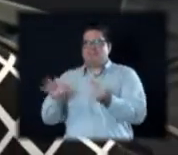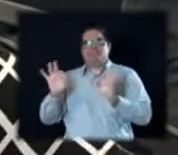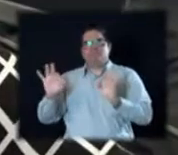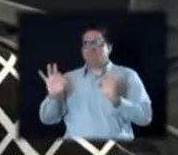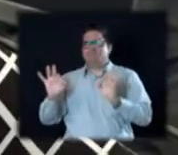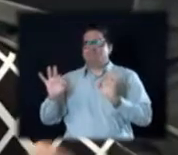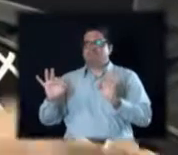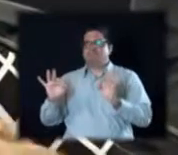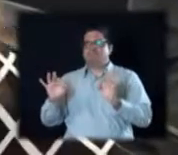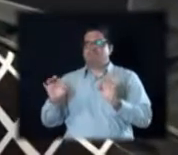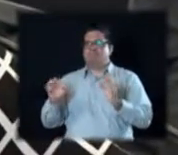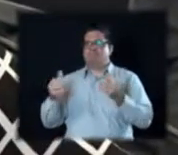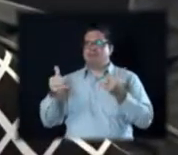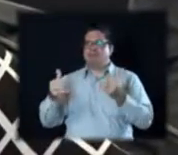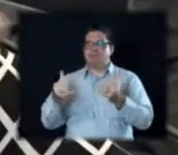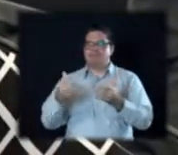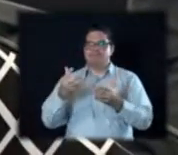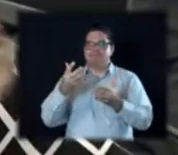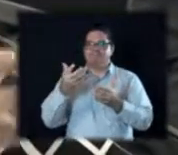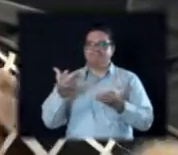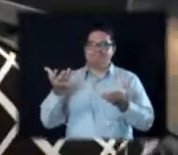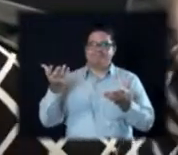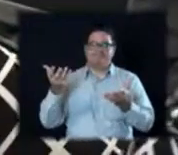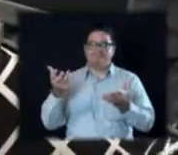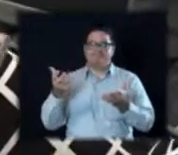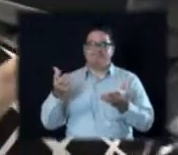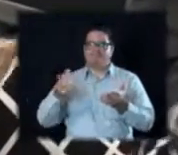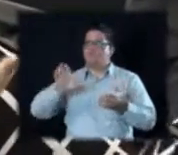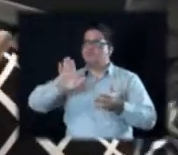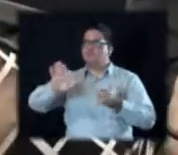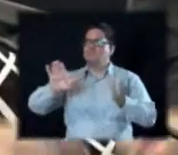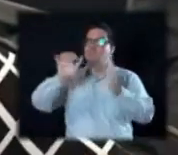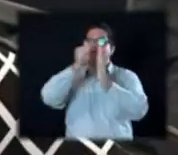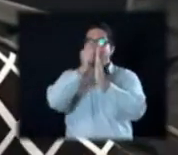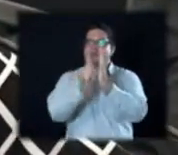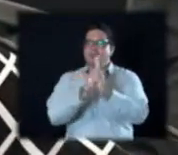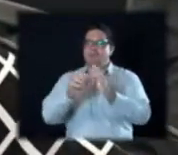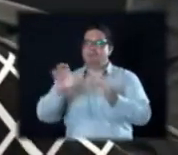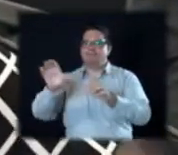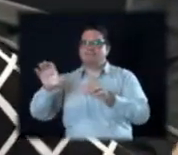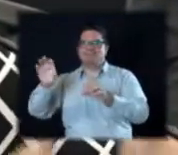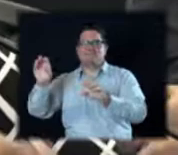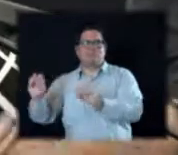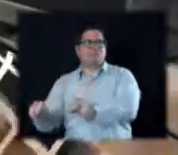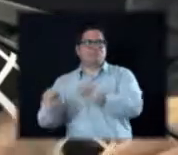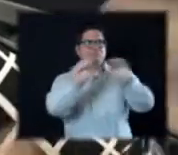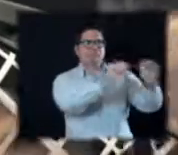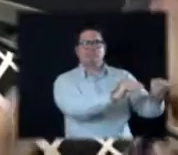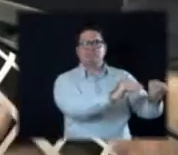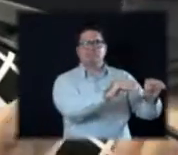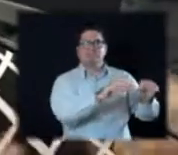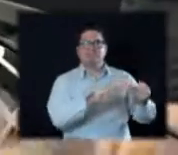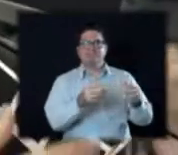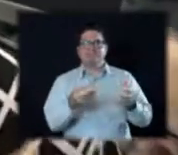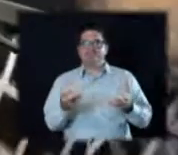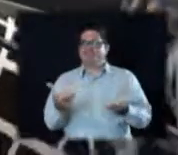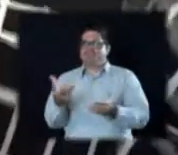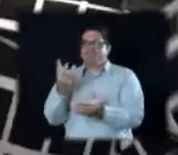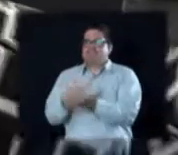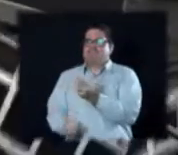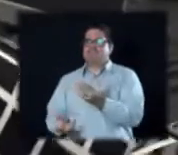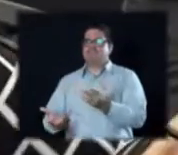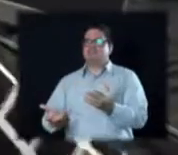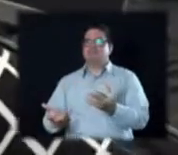Perdimos eso cuando el Departamento de Tesorero de Hacienda sacaron sus cuentas y otras entidades también. Así que volvemos ahora